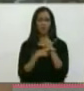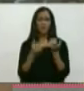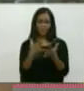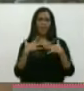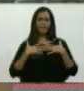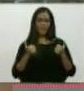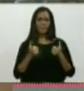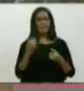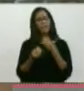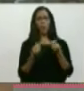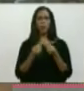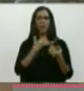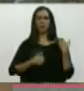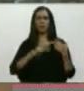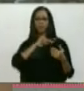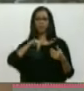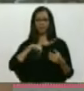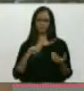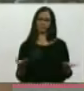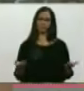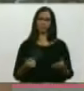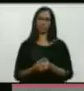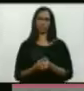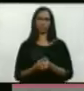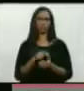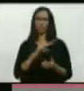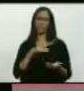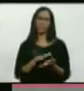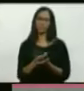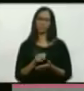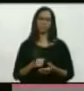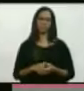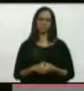es como creer que Duque nos va a salvar a nosotros. No va a pasar.